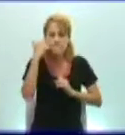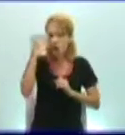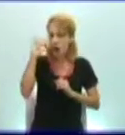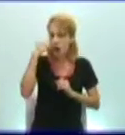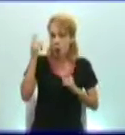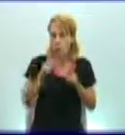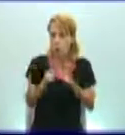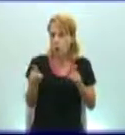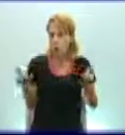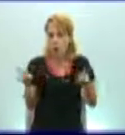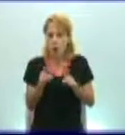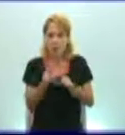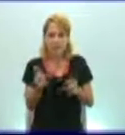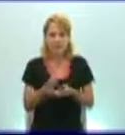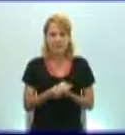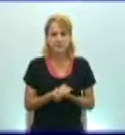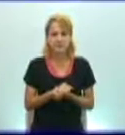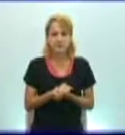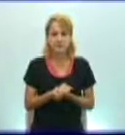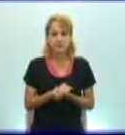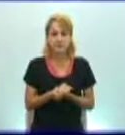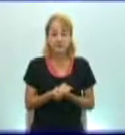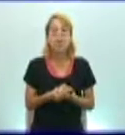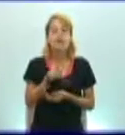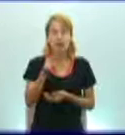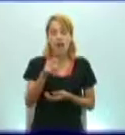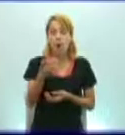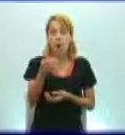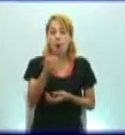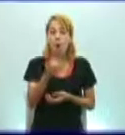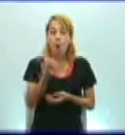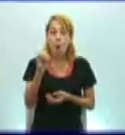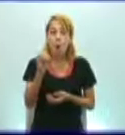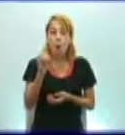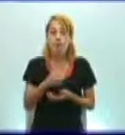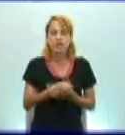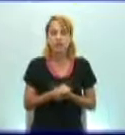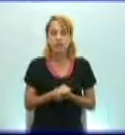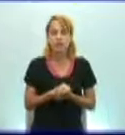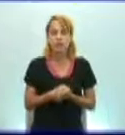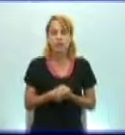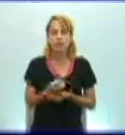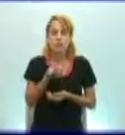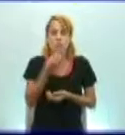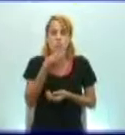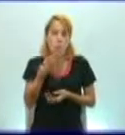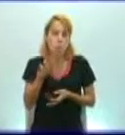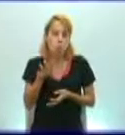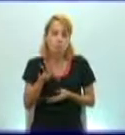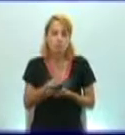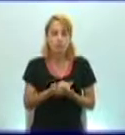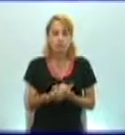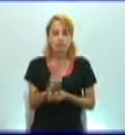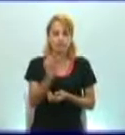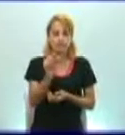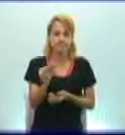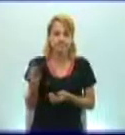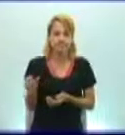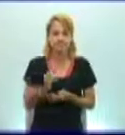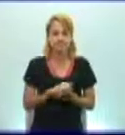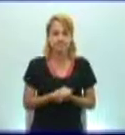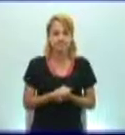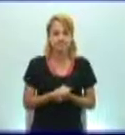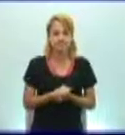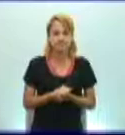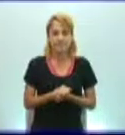longitudes variables. Es un órgano y estas pueden ser pivotantes o fasciculadas.